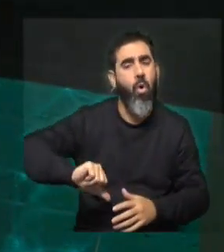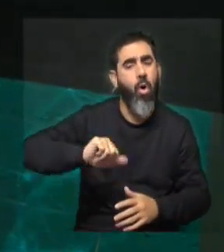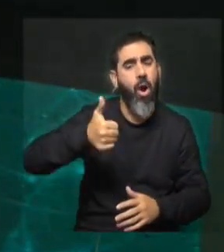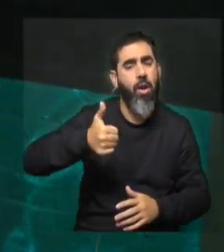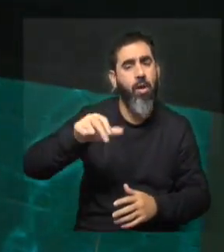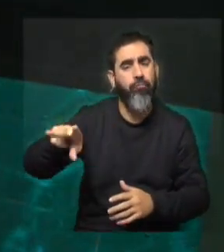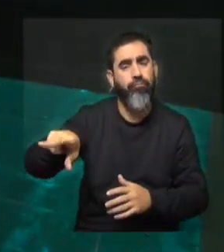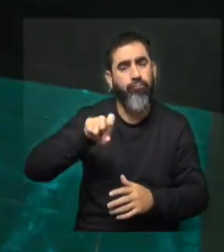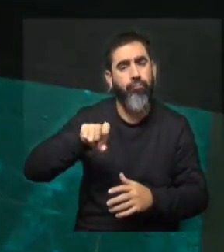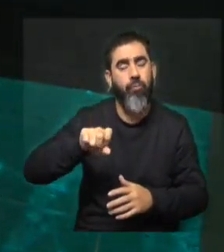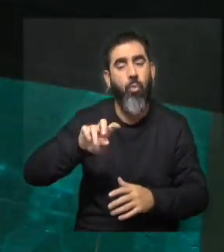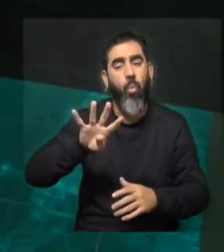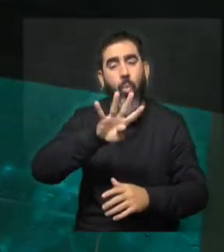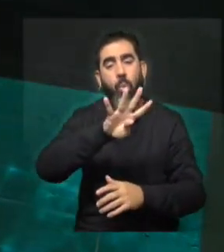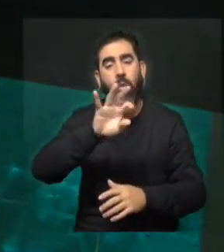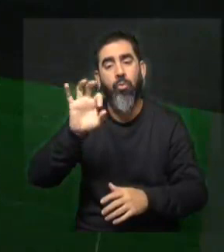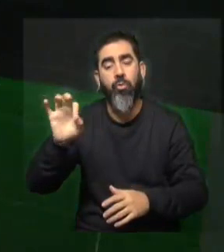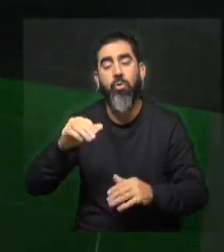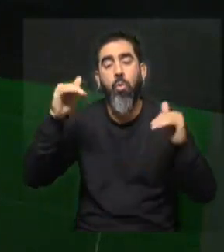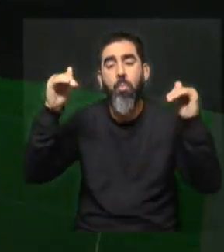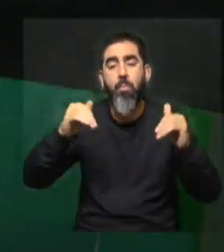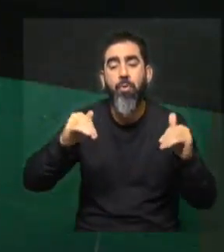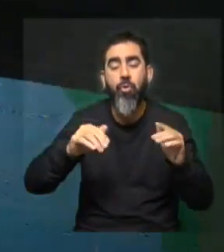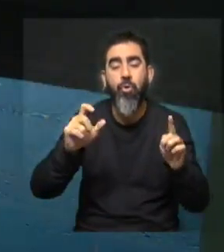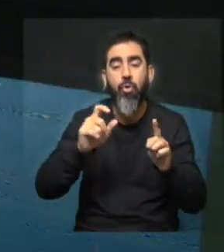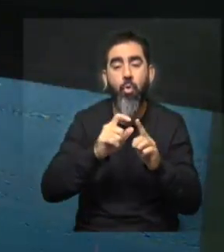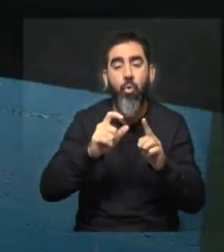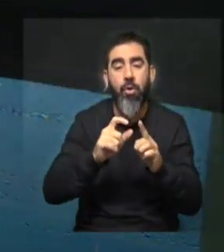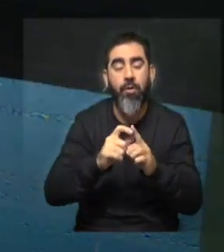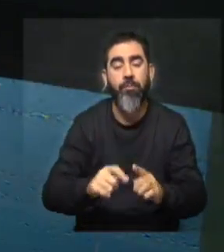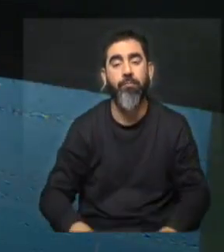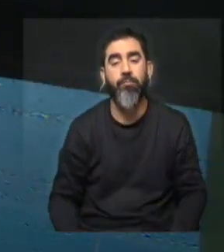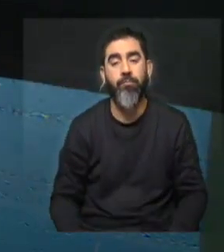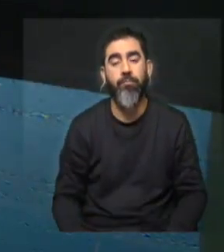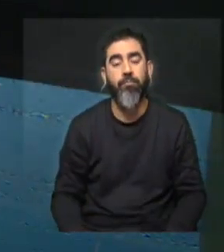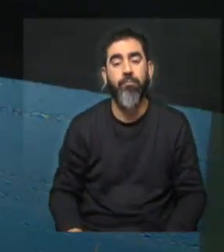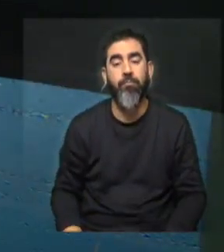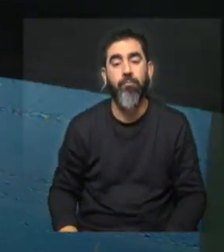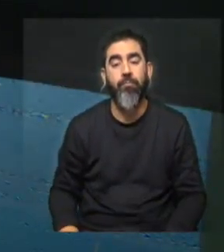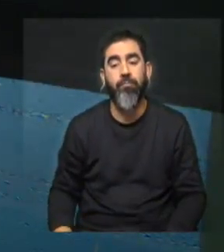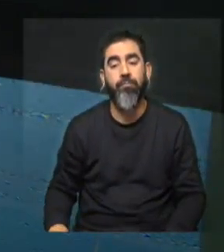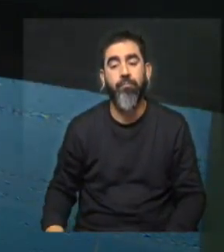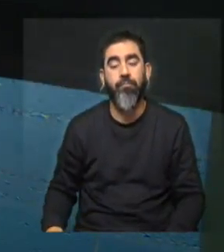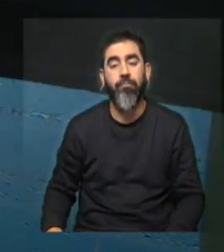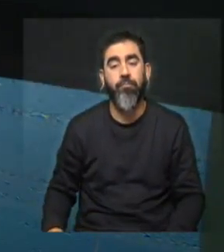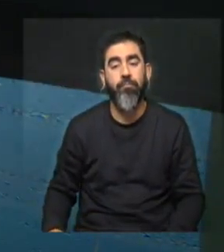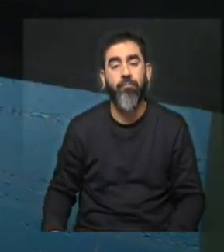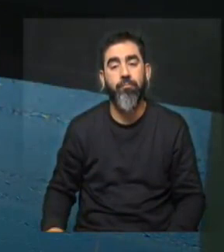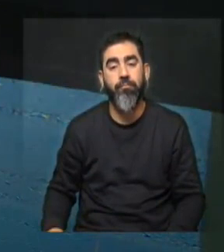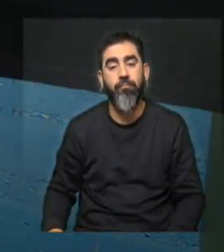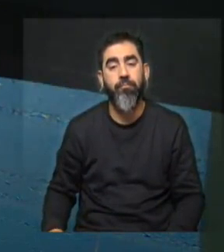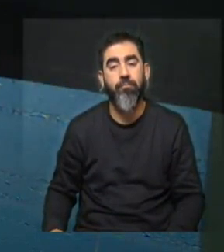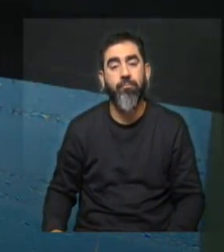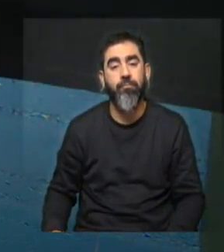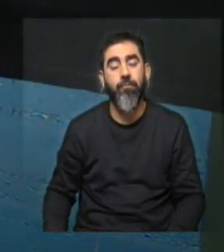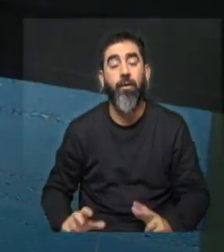superiores a los 400 millones de dólares según un informe realizado por la comisión técnica asesora de